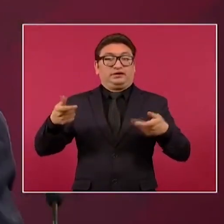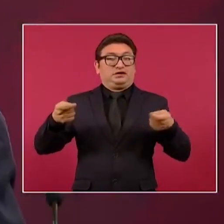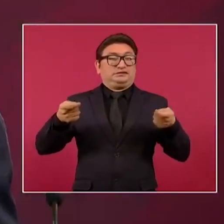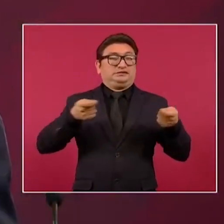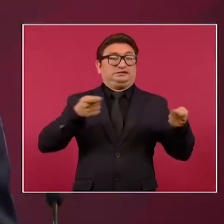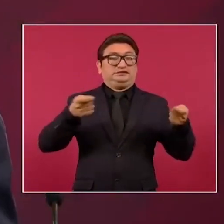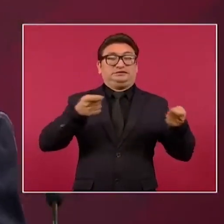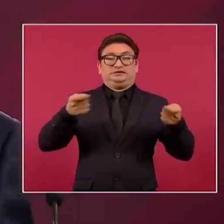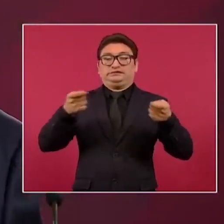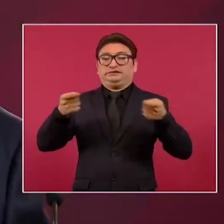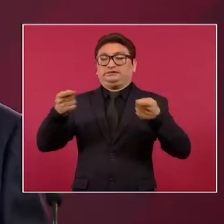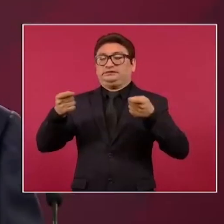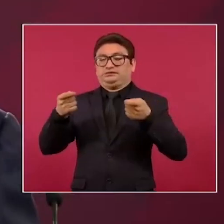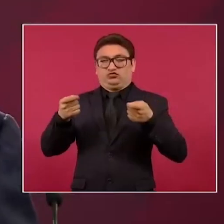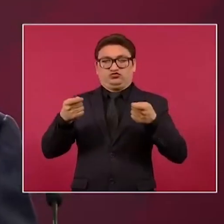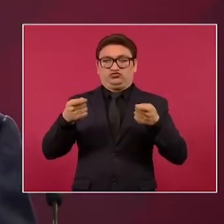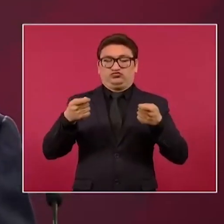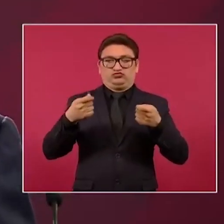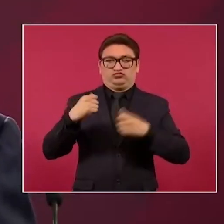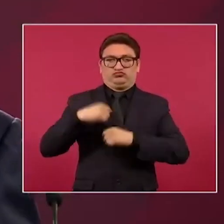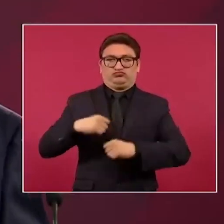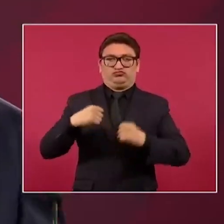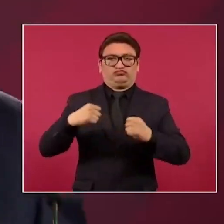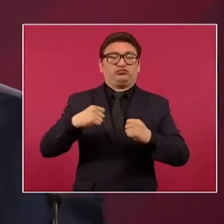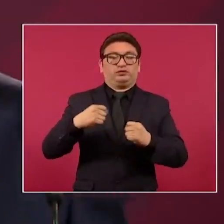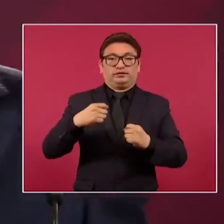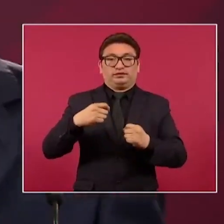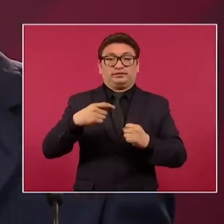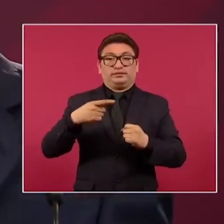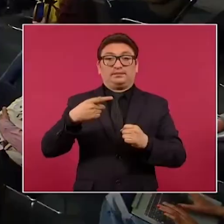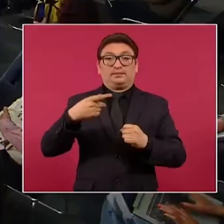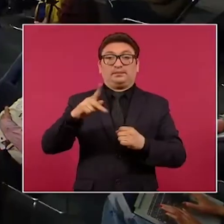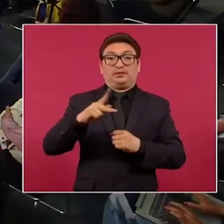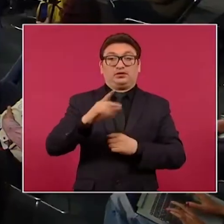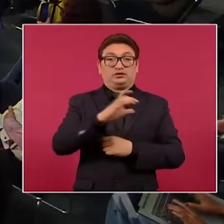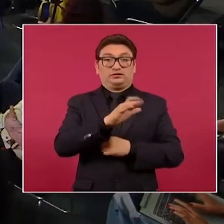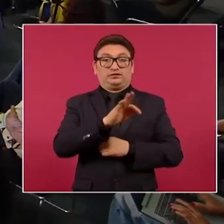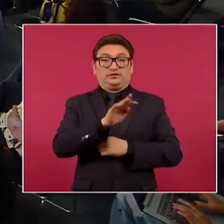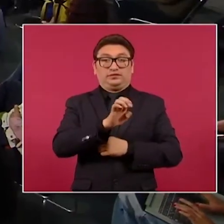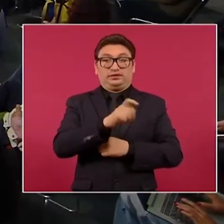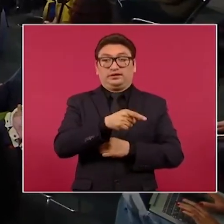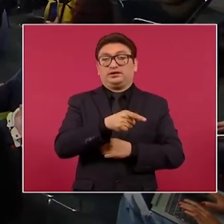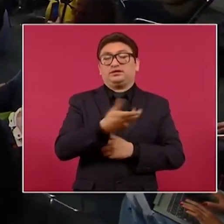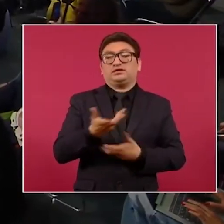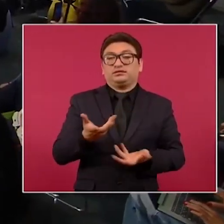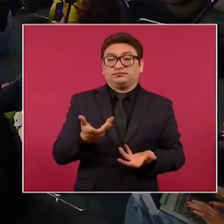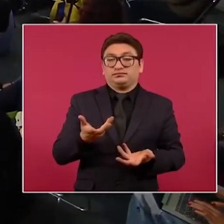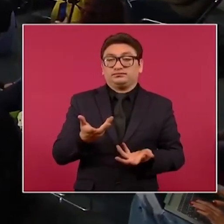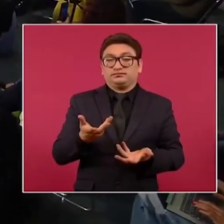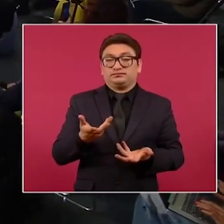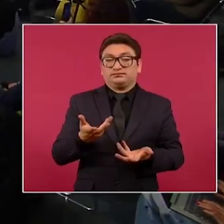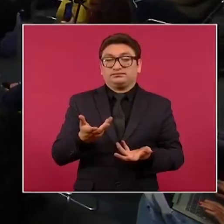dominante, preponderante, mientras la Comisión Federal de Electricidad